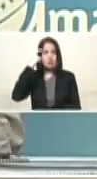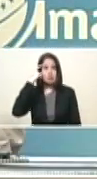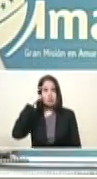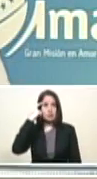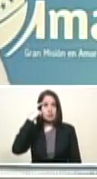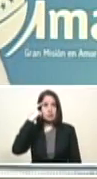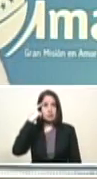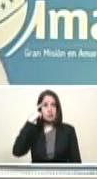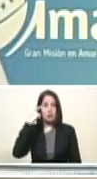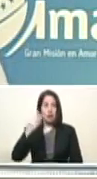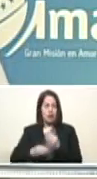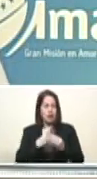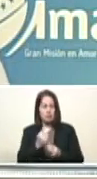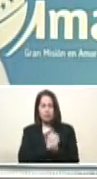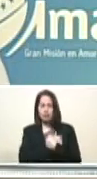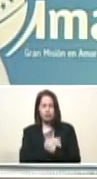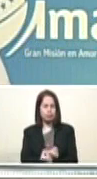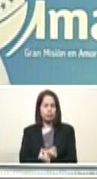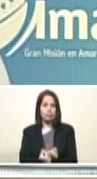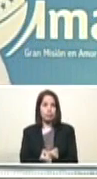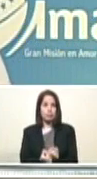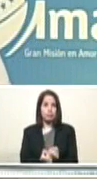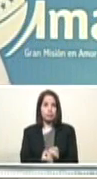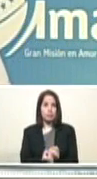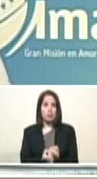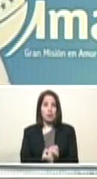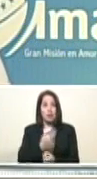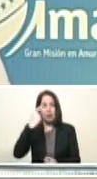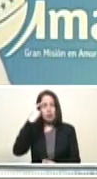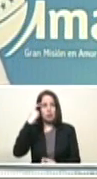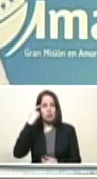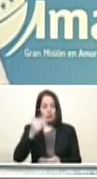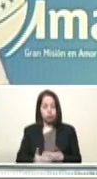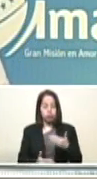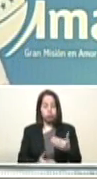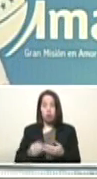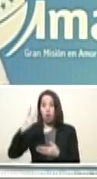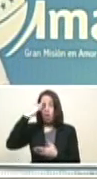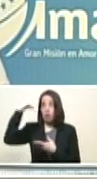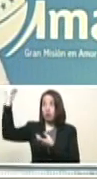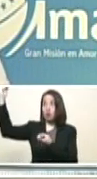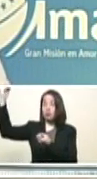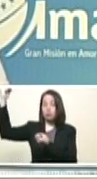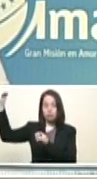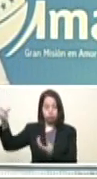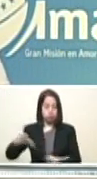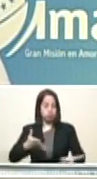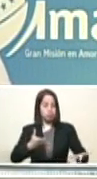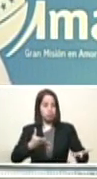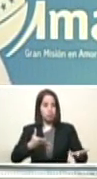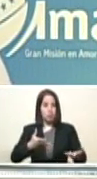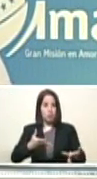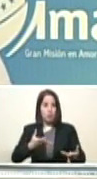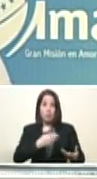todo lo hacemos por amor. Y sé que vamos con la bendición de nuestro gran Padre Creador.